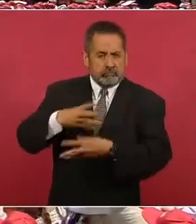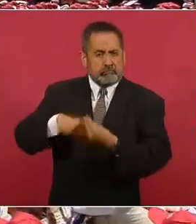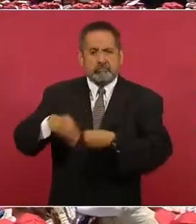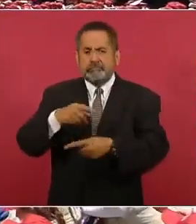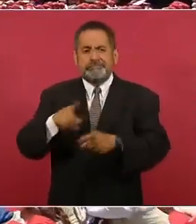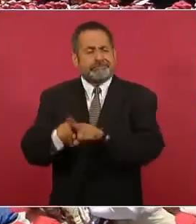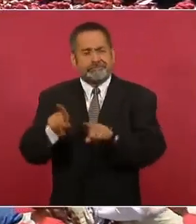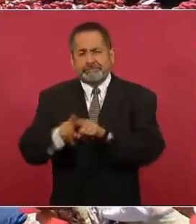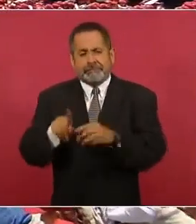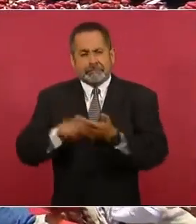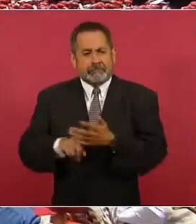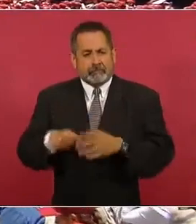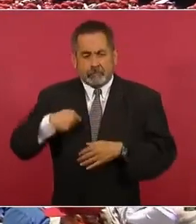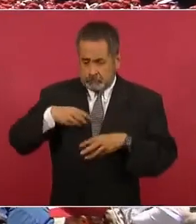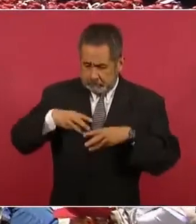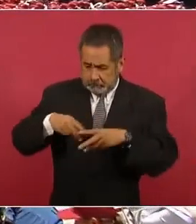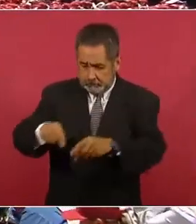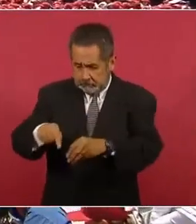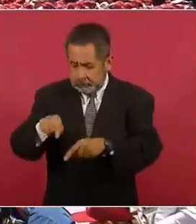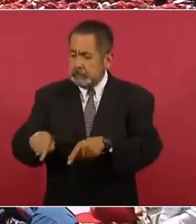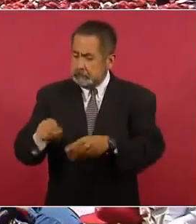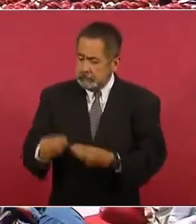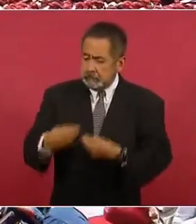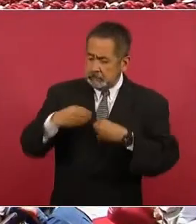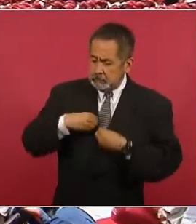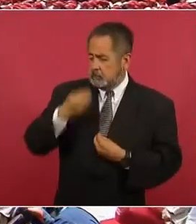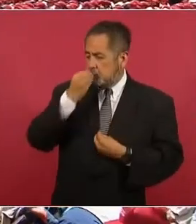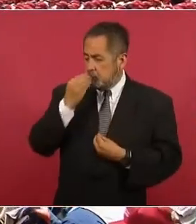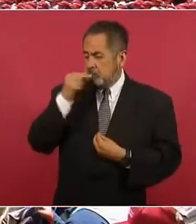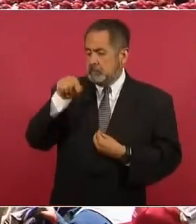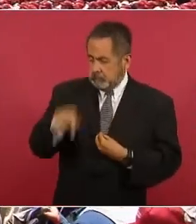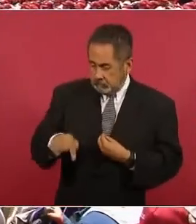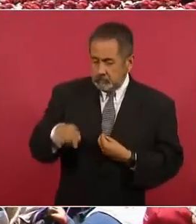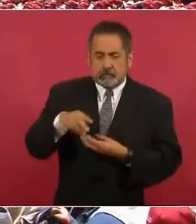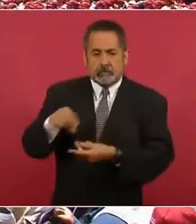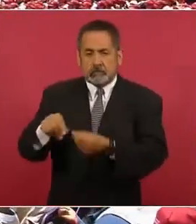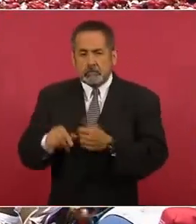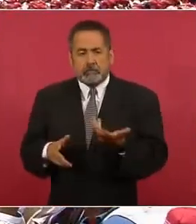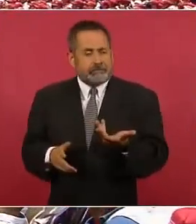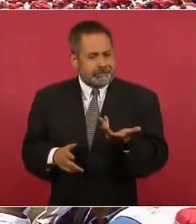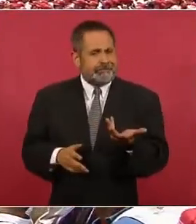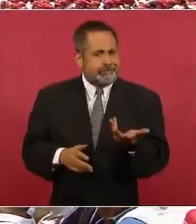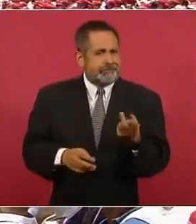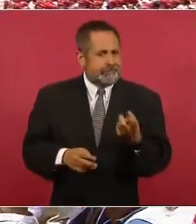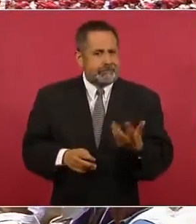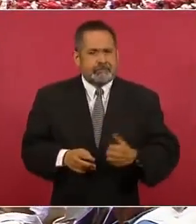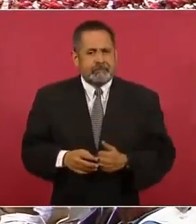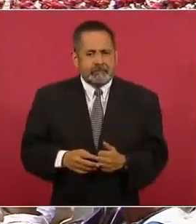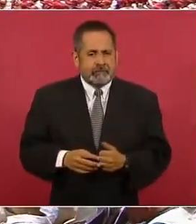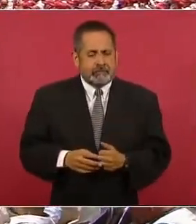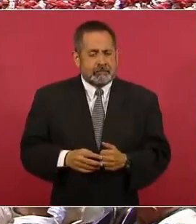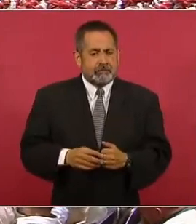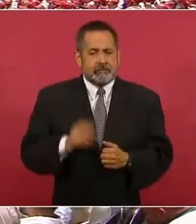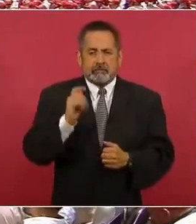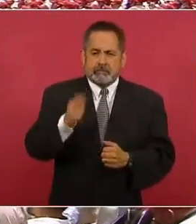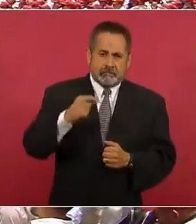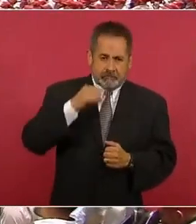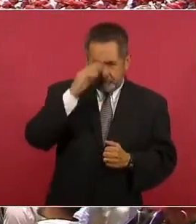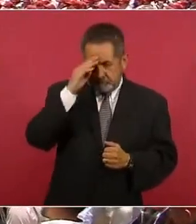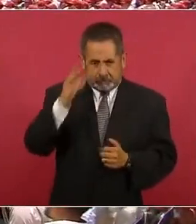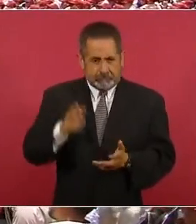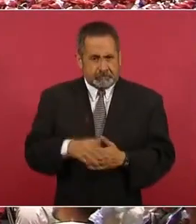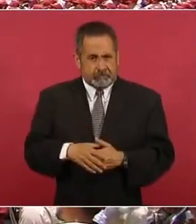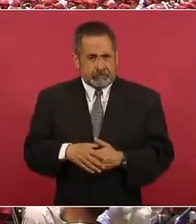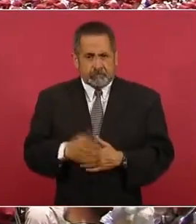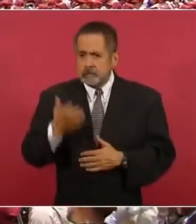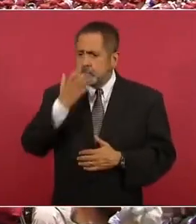producir lo que necesitamos, como es hasta